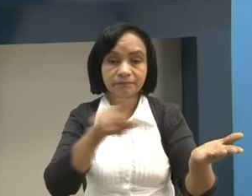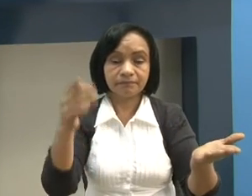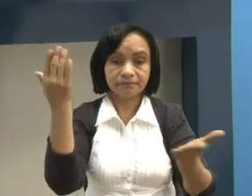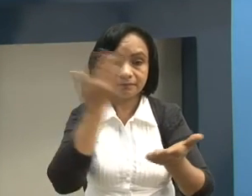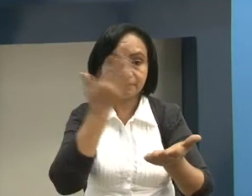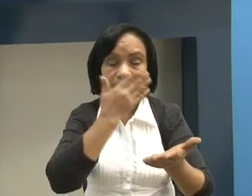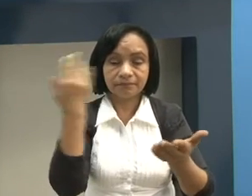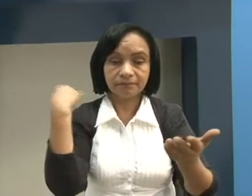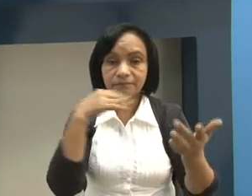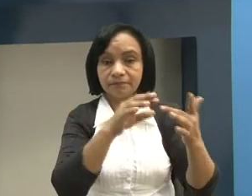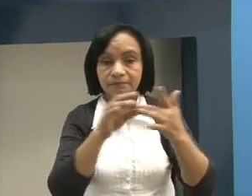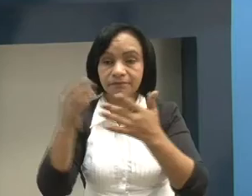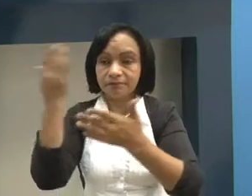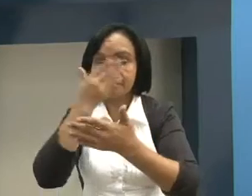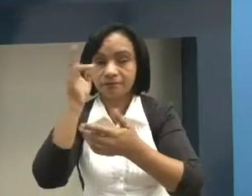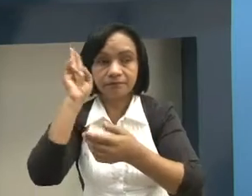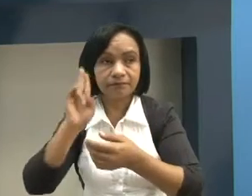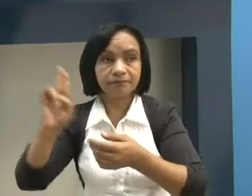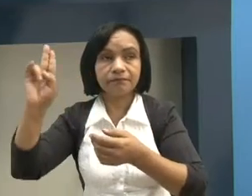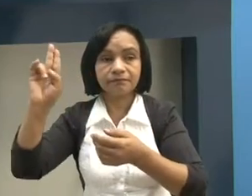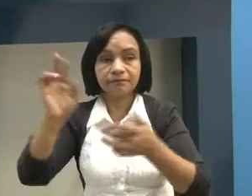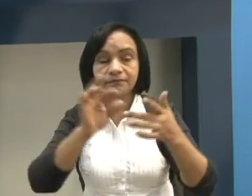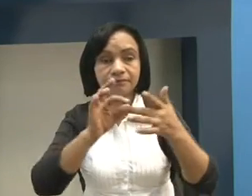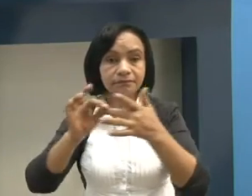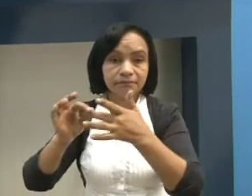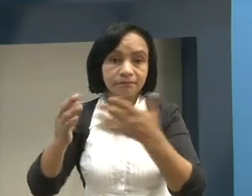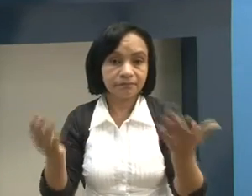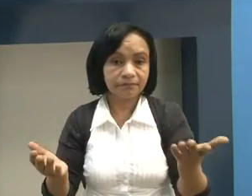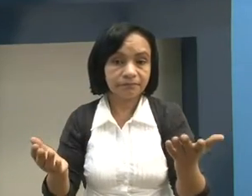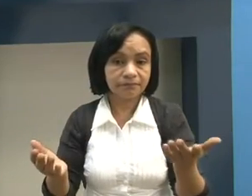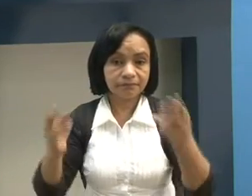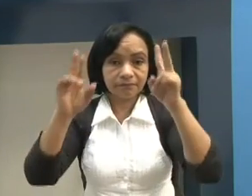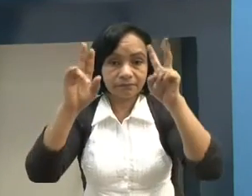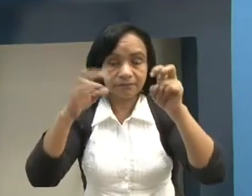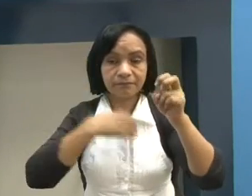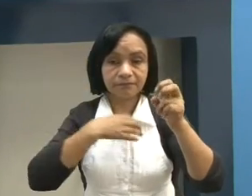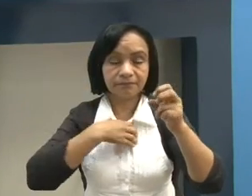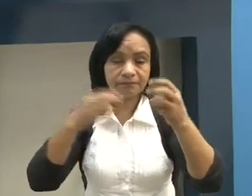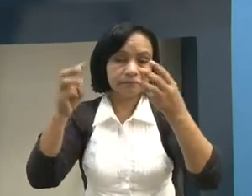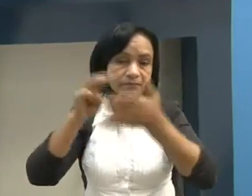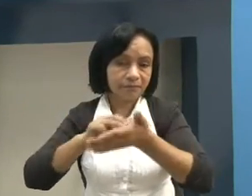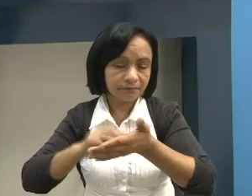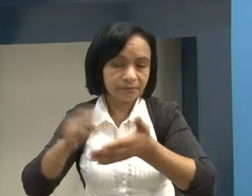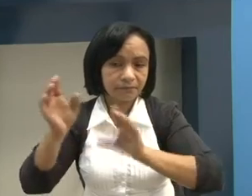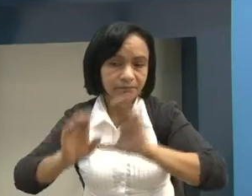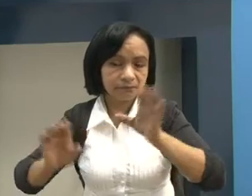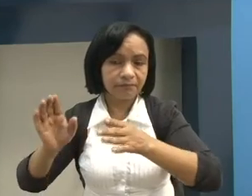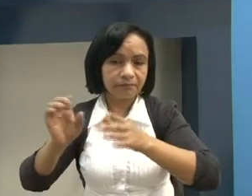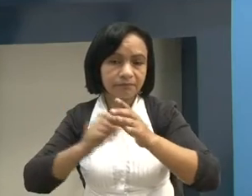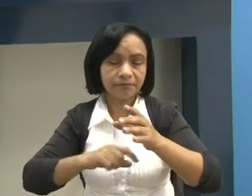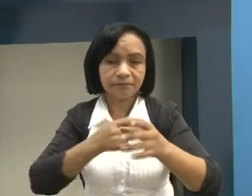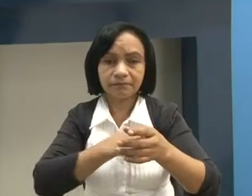secundaria se profesionalizaran y se especializaran en la materia que estaban impartiendo. Entonces